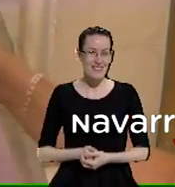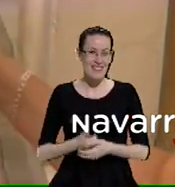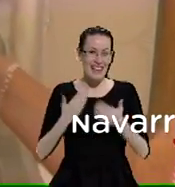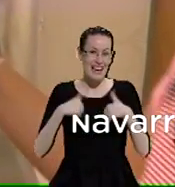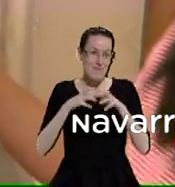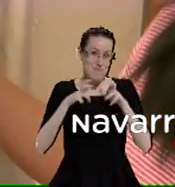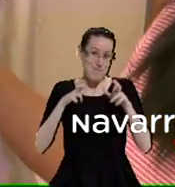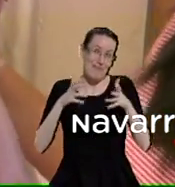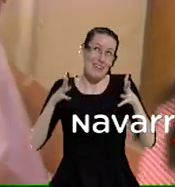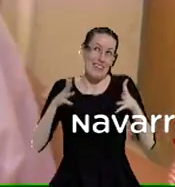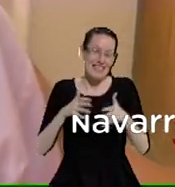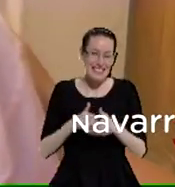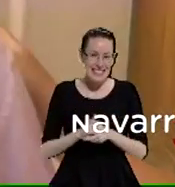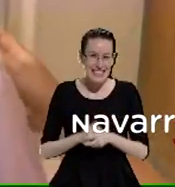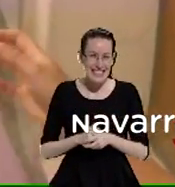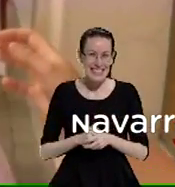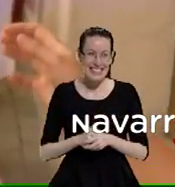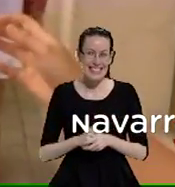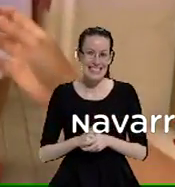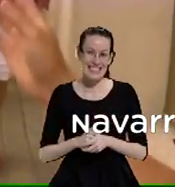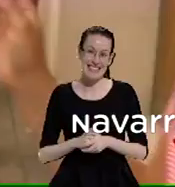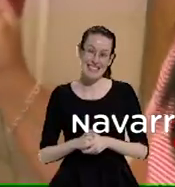engordado. Ahora pesa igual, dicen.